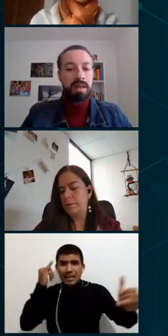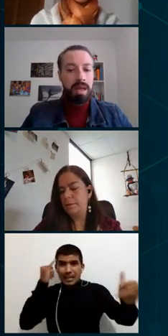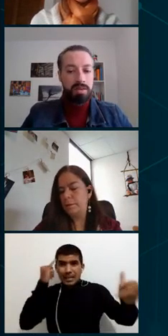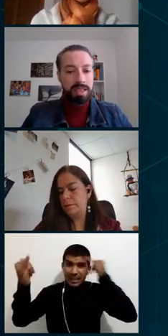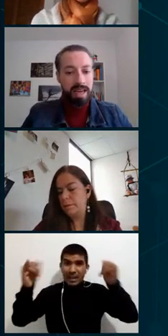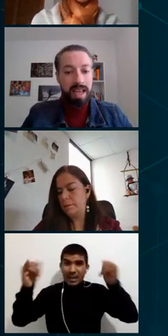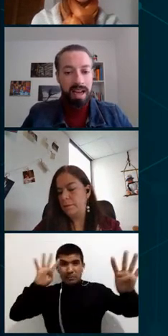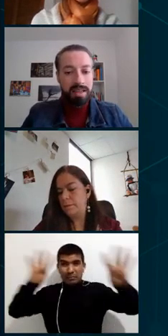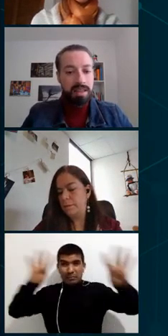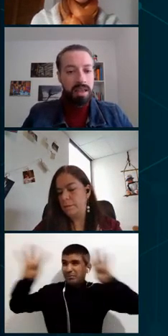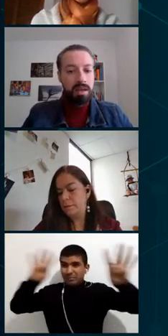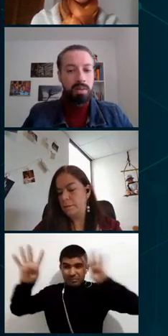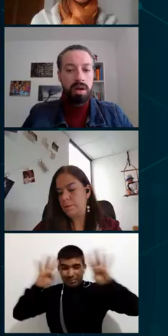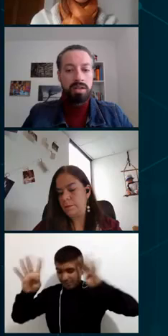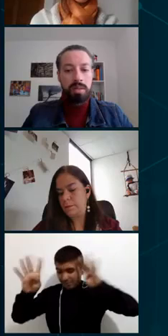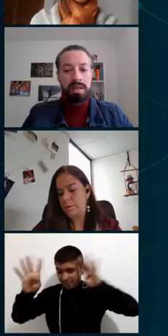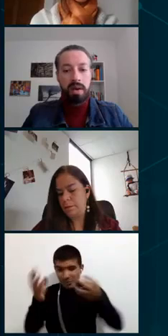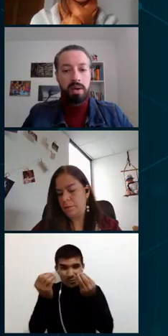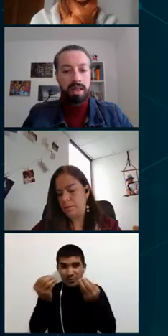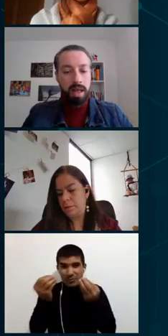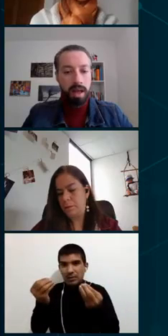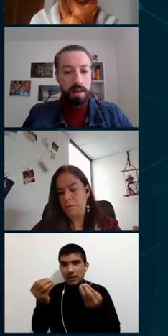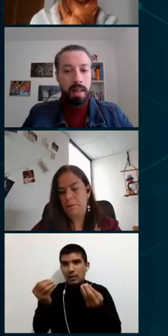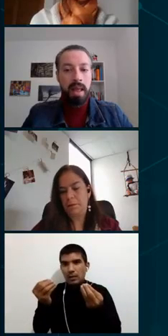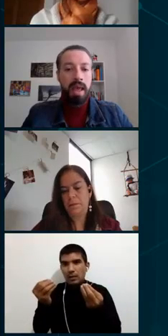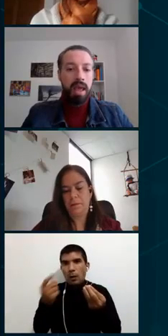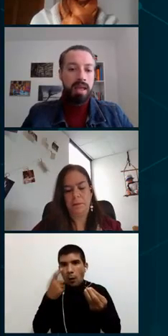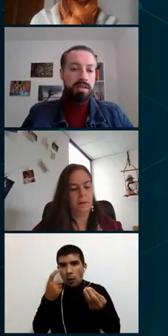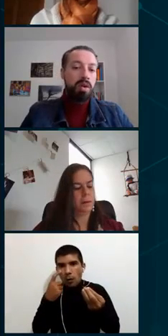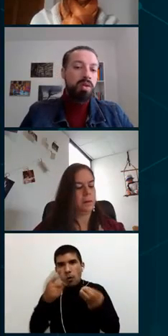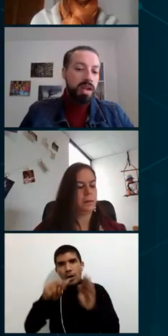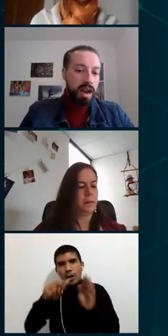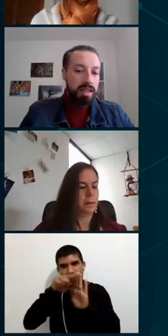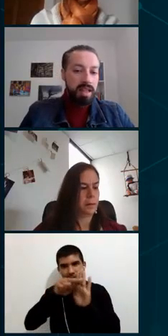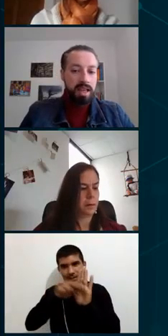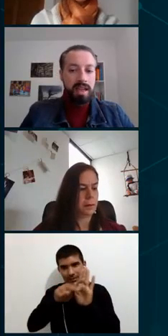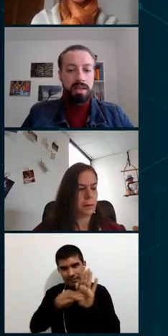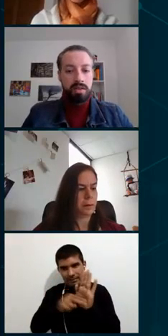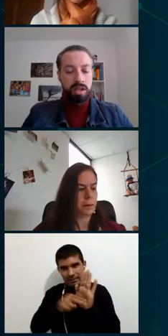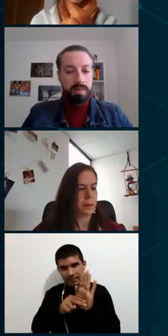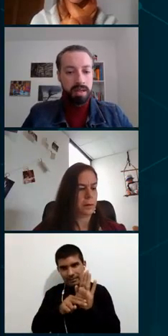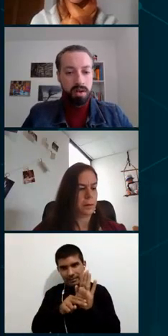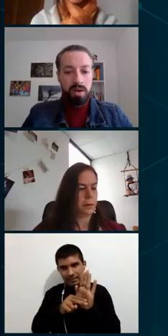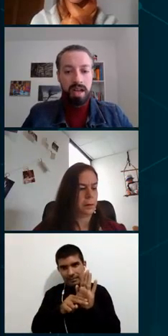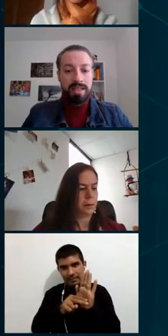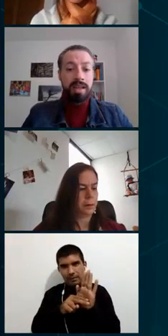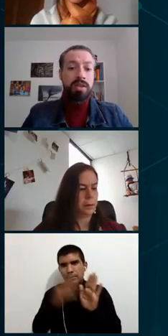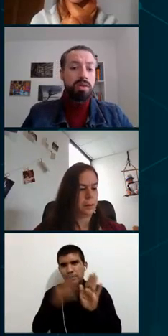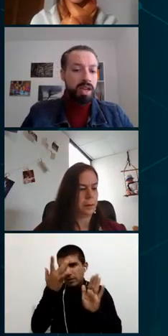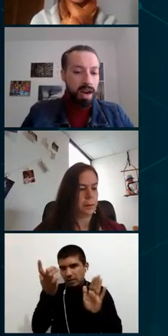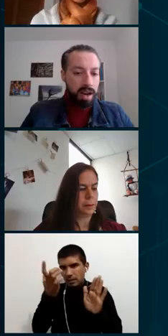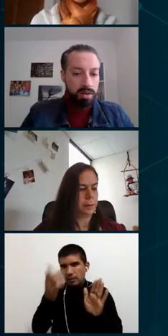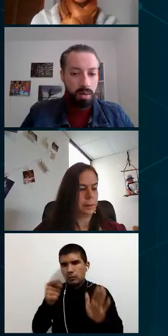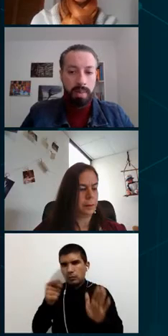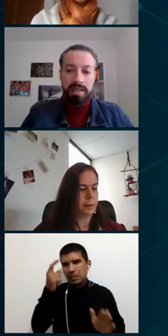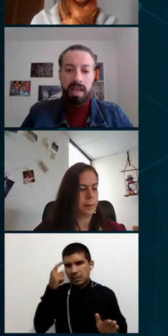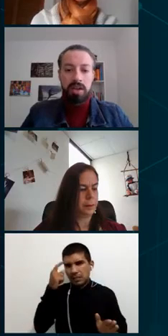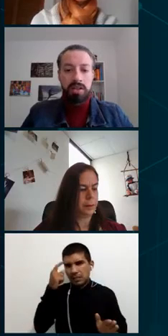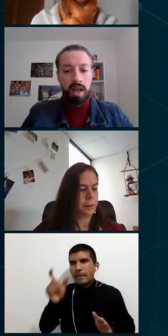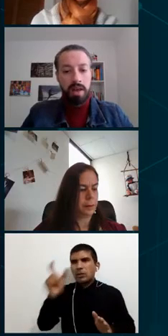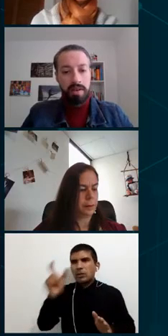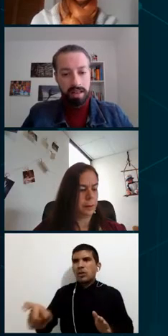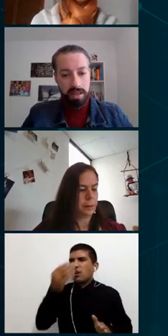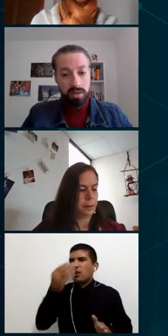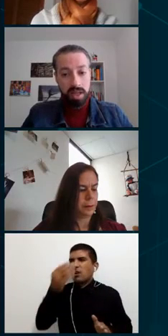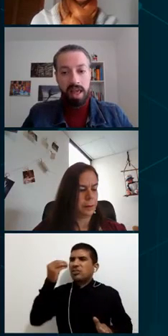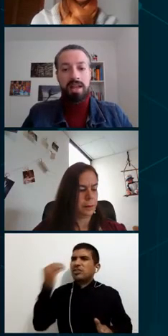forma tiene también unas reglas y, como les comentaba ahorita, es no juzgar las ideas de las otras personas, escuchar a los